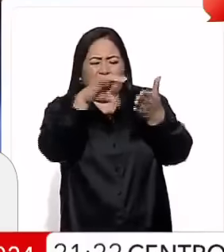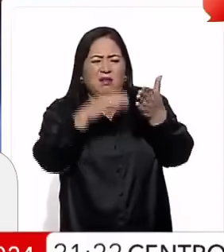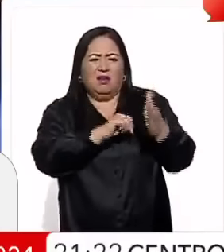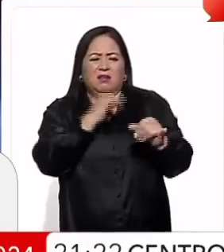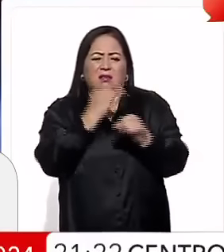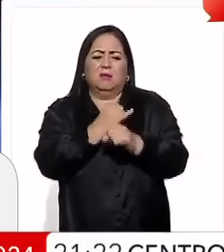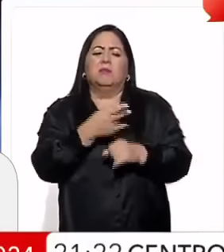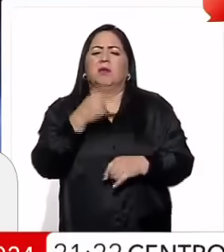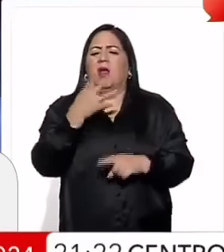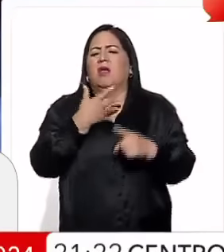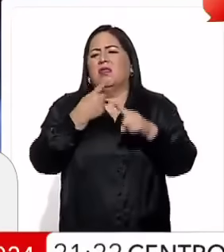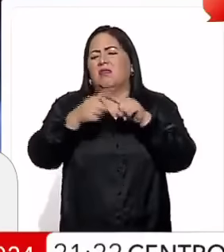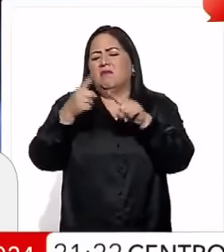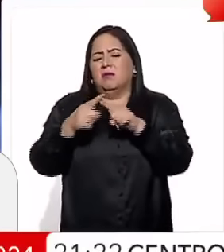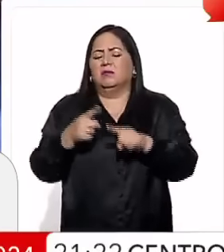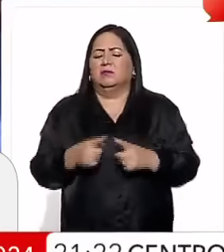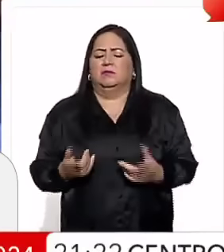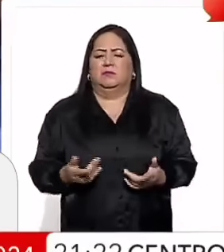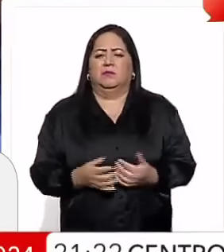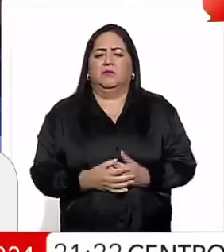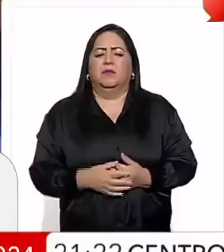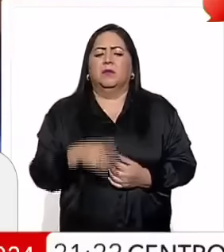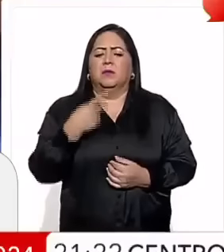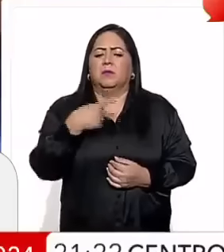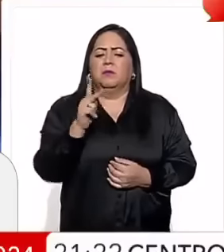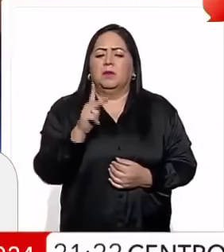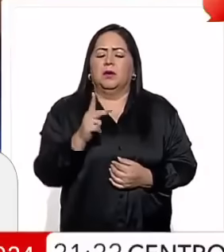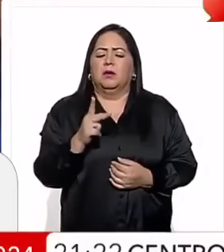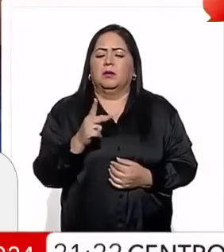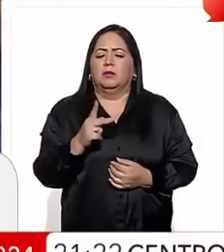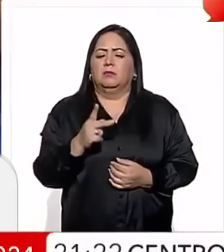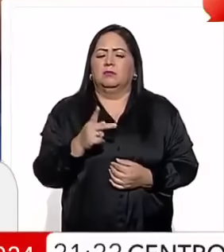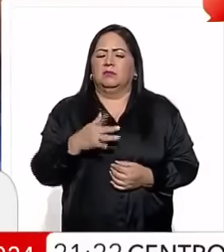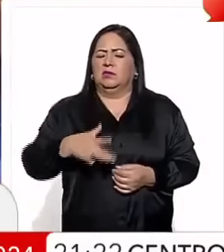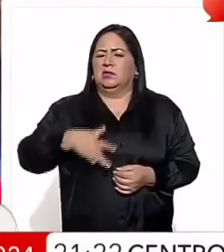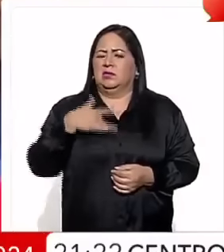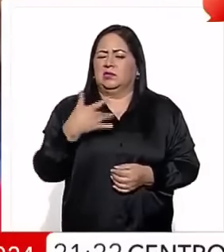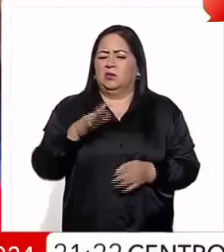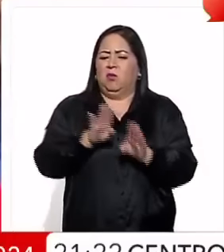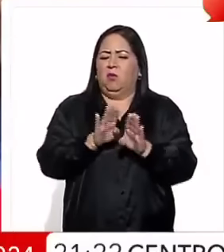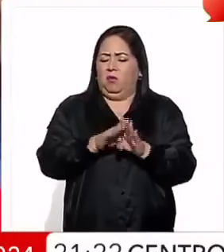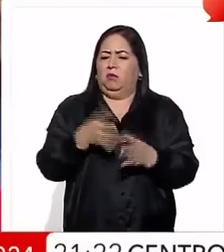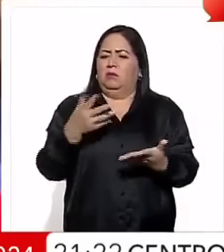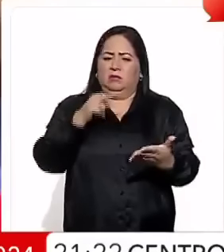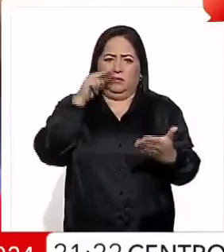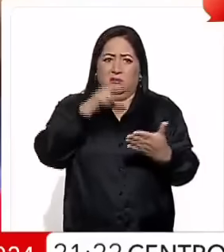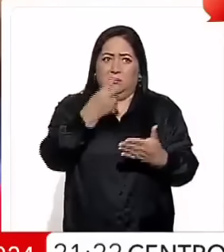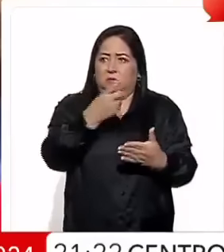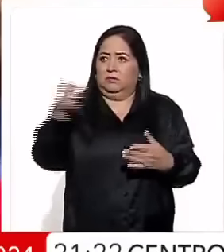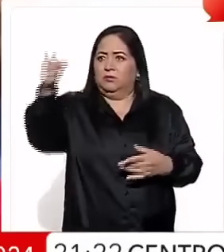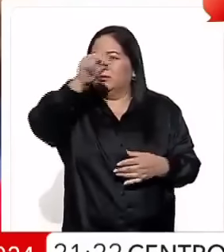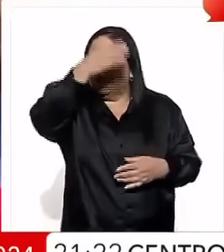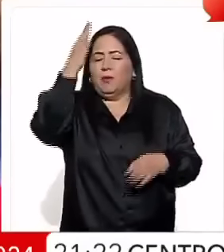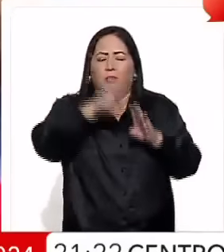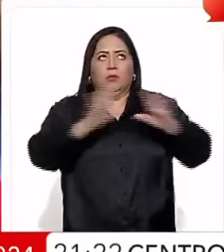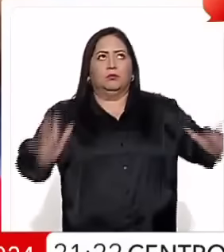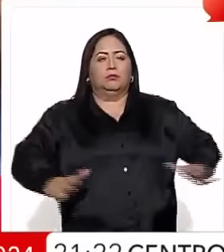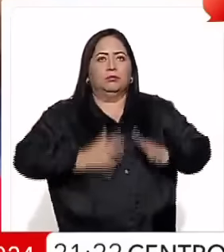Claro que hay diferentes posiciones, pero es muy, muy contrastante cómo se reacciona frente a un momento así.